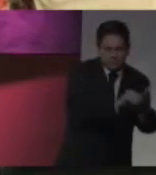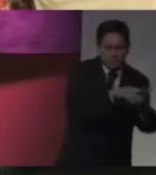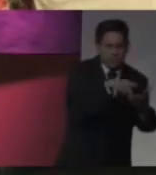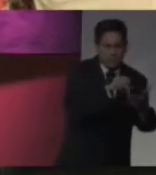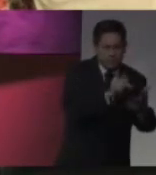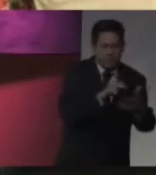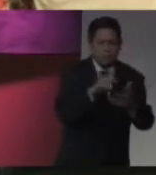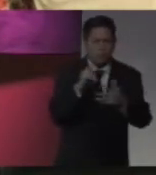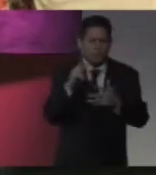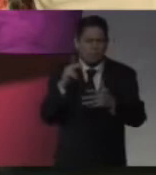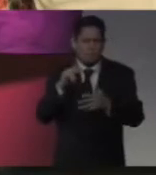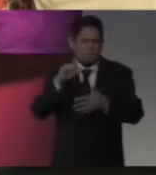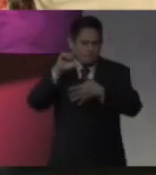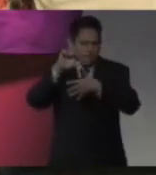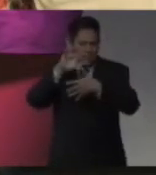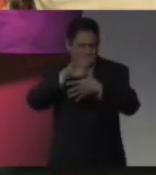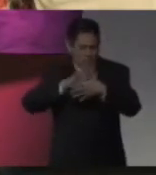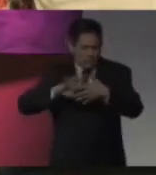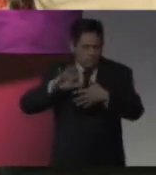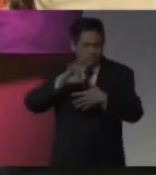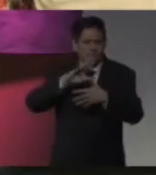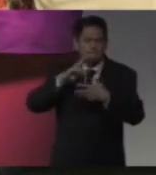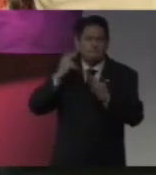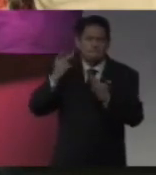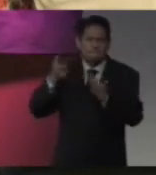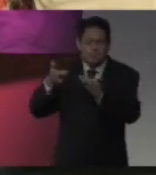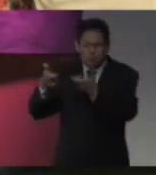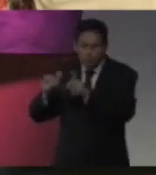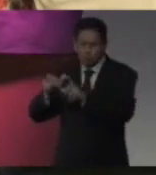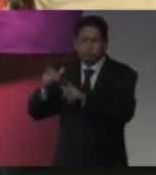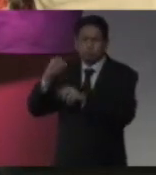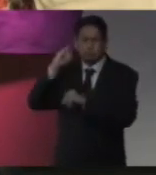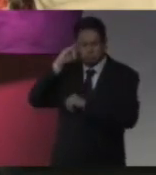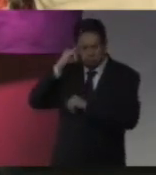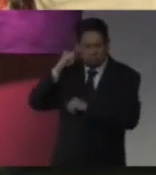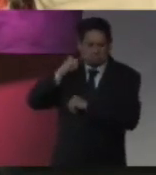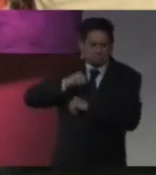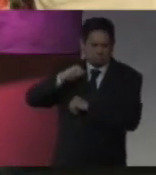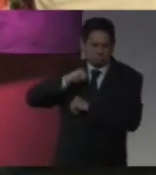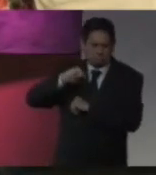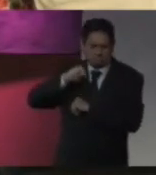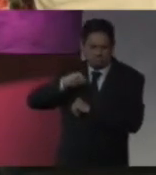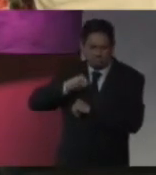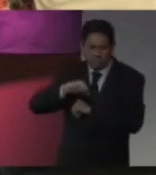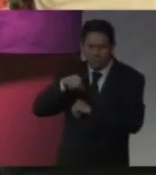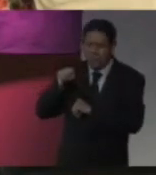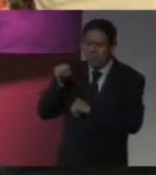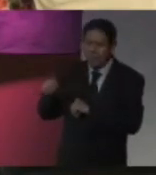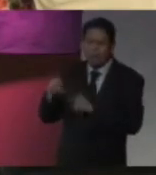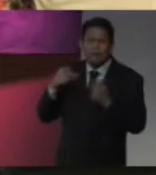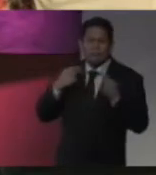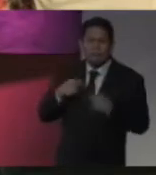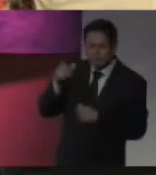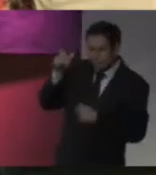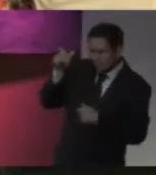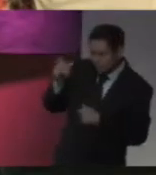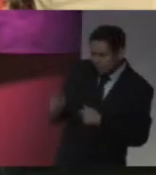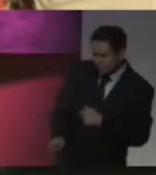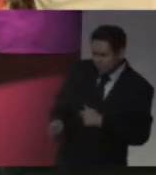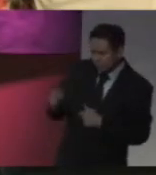poquito constatar por el trato con la gente, en estos mundos el sujeto no se